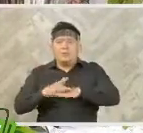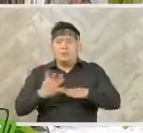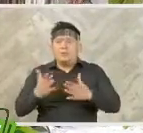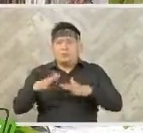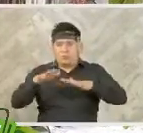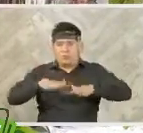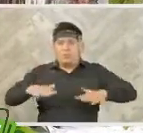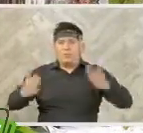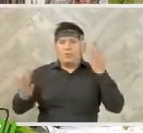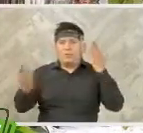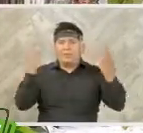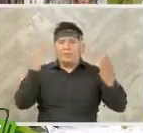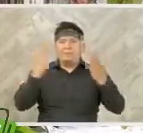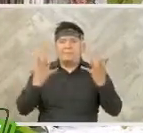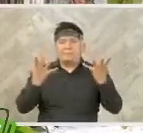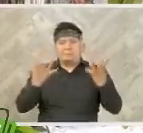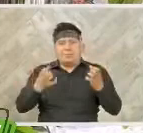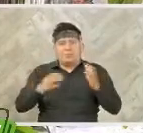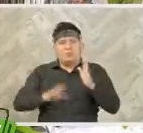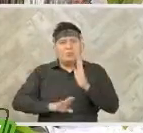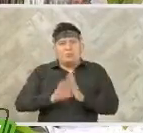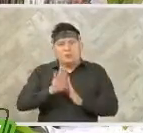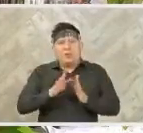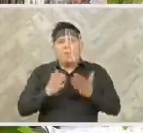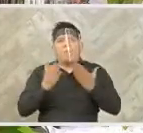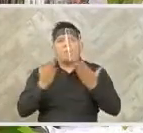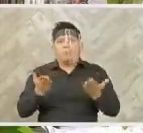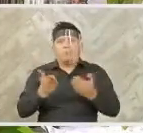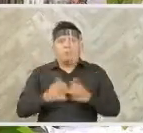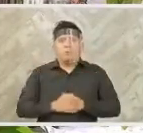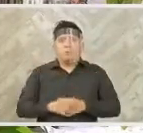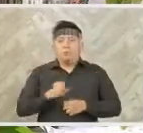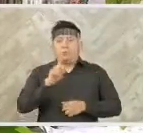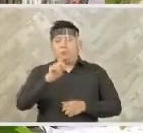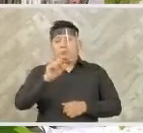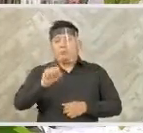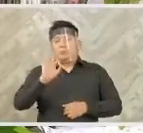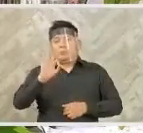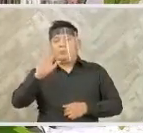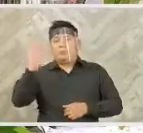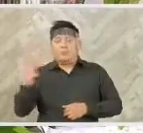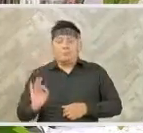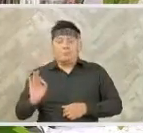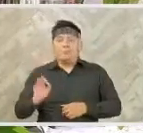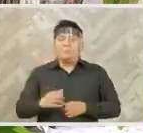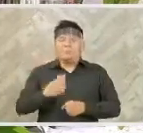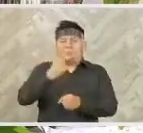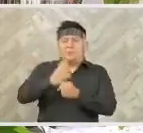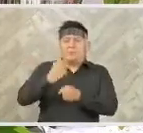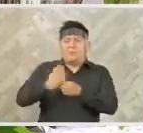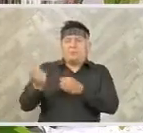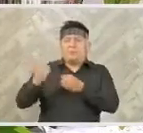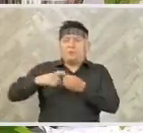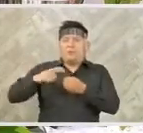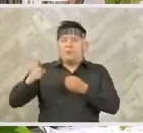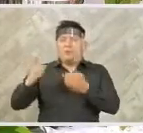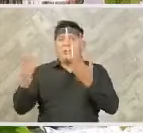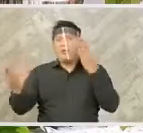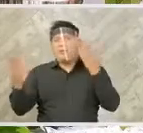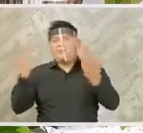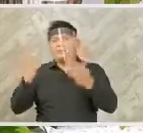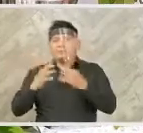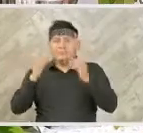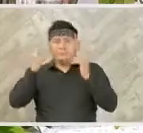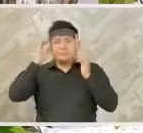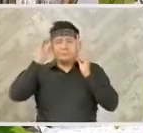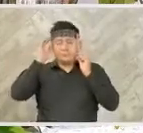la motivación por el potencial que hay allí. Cerca del 1.3% del empleo es rural en nuestra ciudad y ya